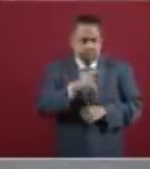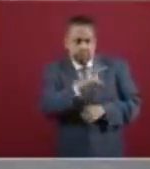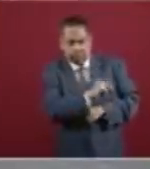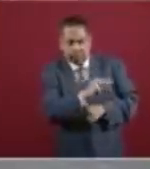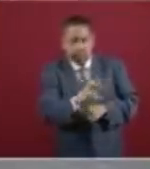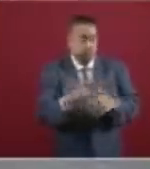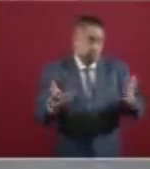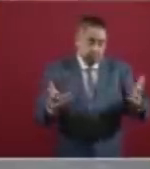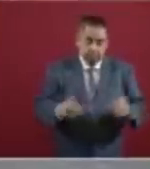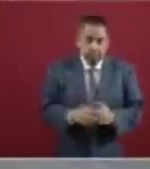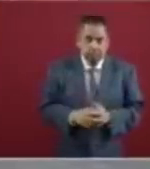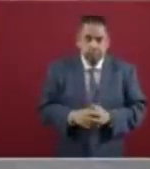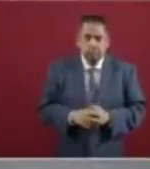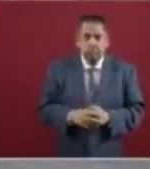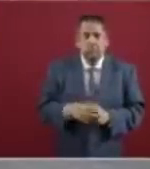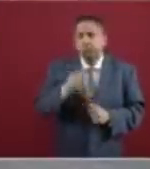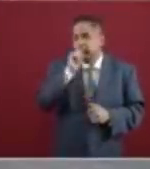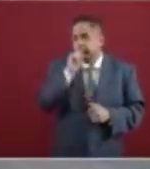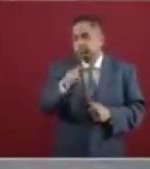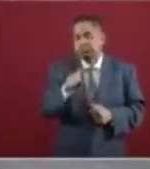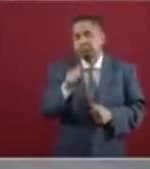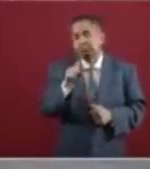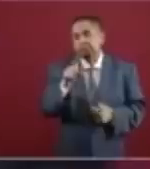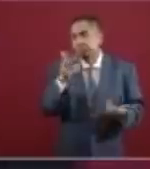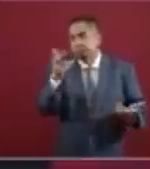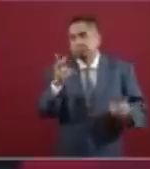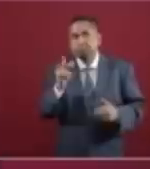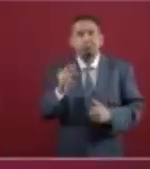Pero bueno, tampoco puedo